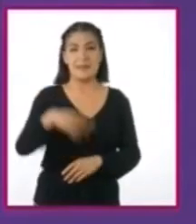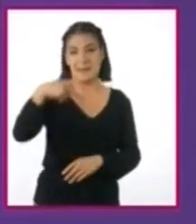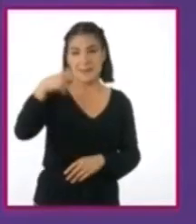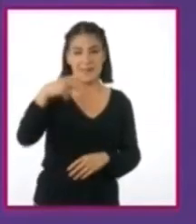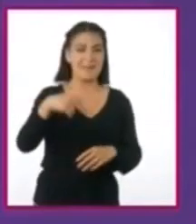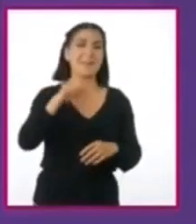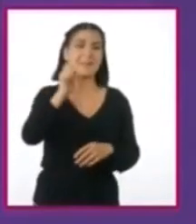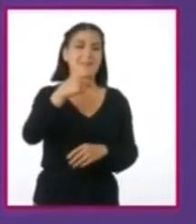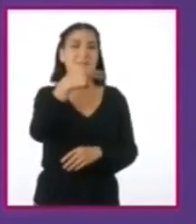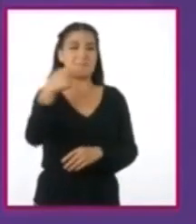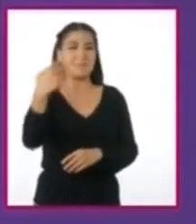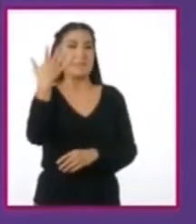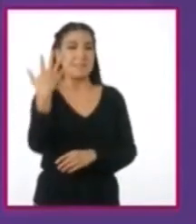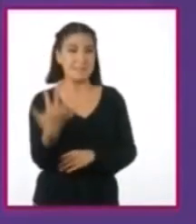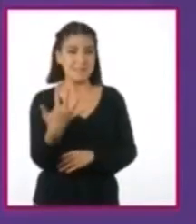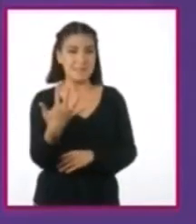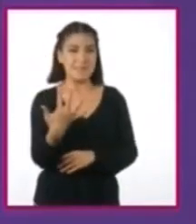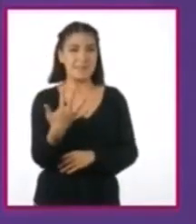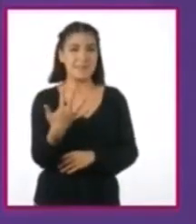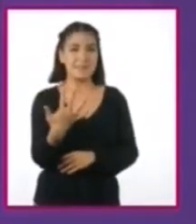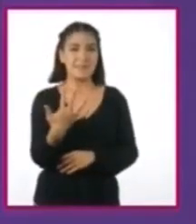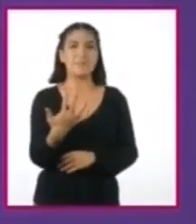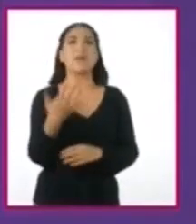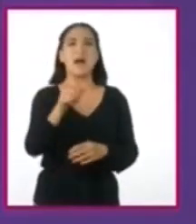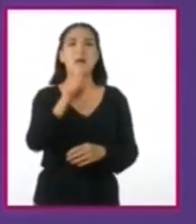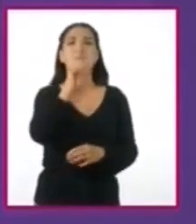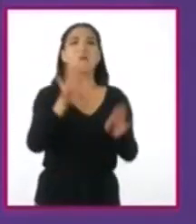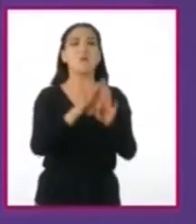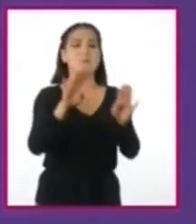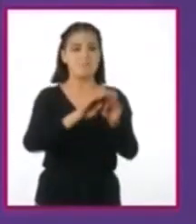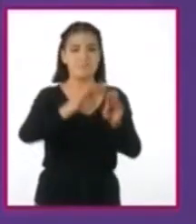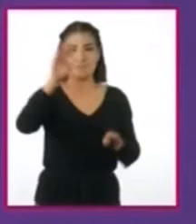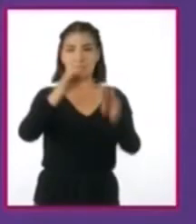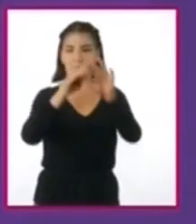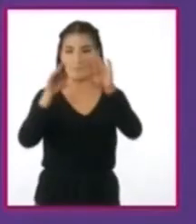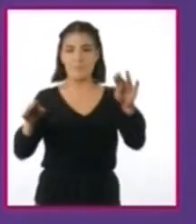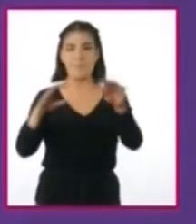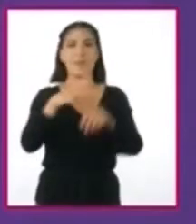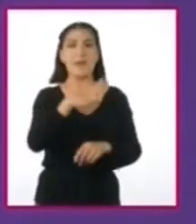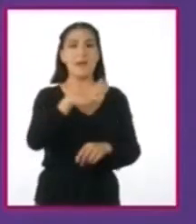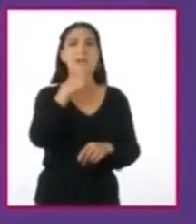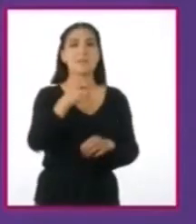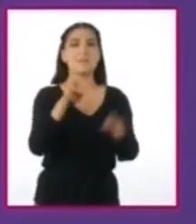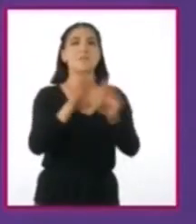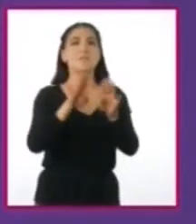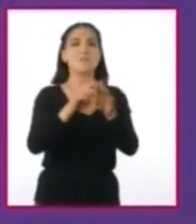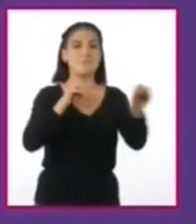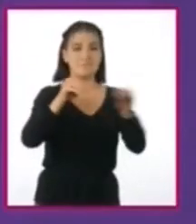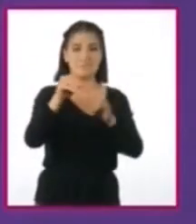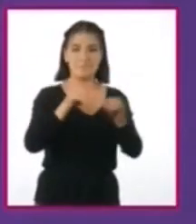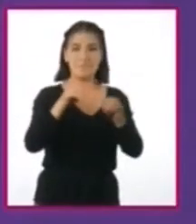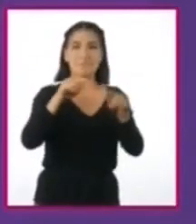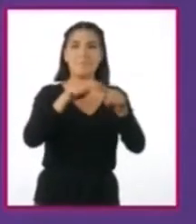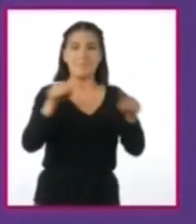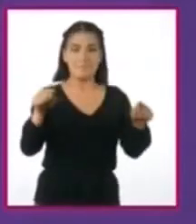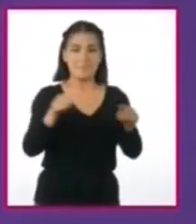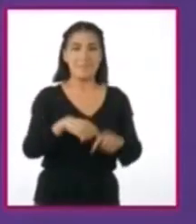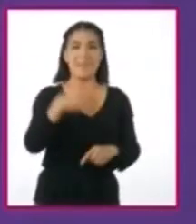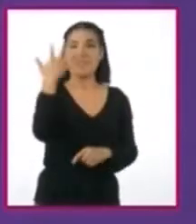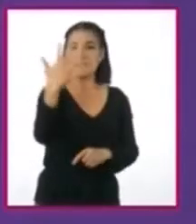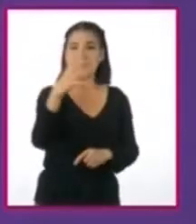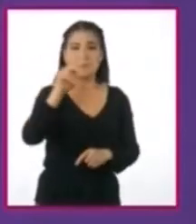5, tenemos que las medidas de los lados tienen esa proporción de